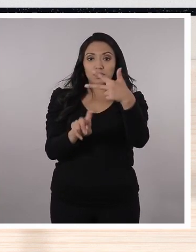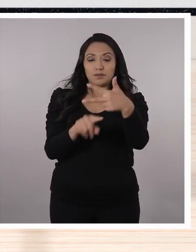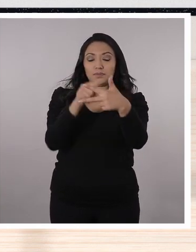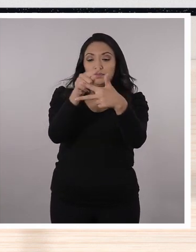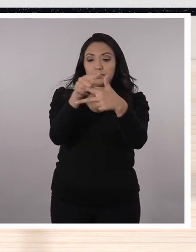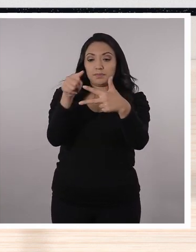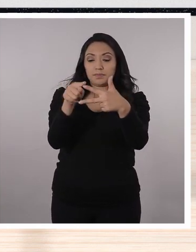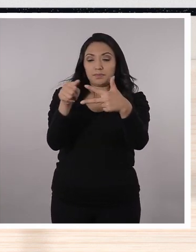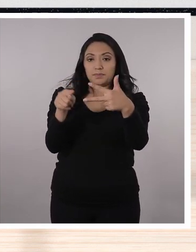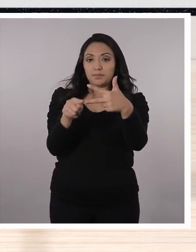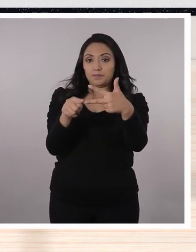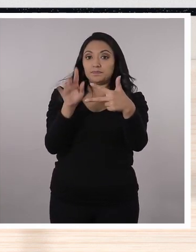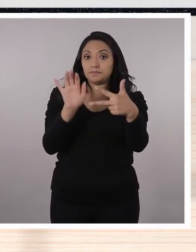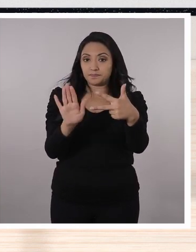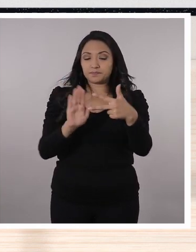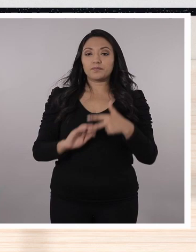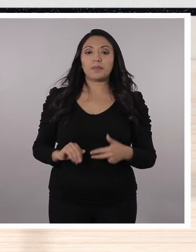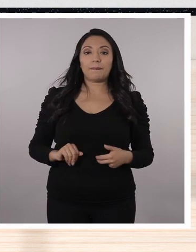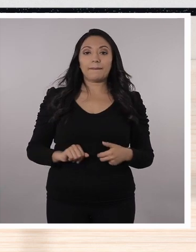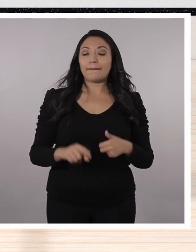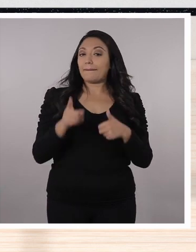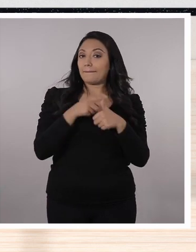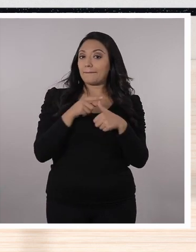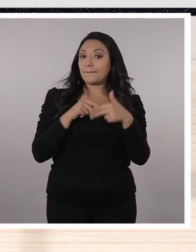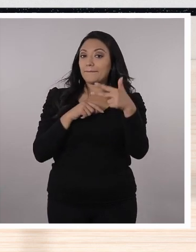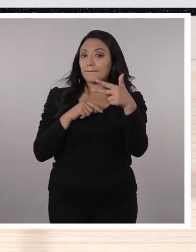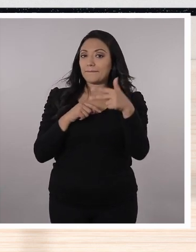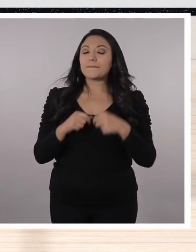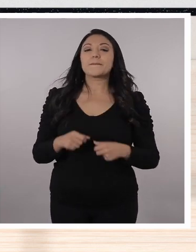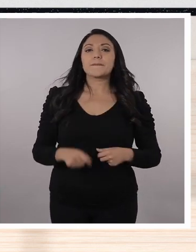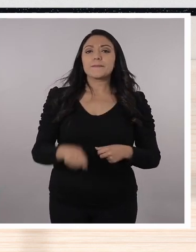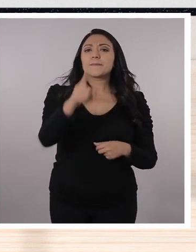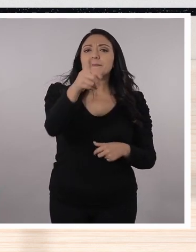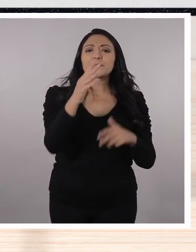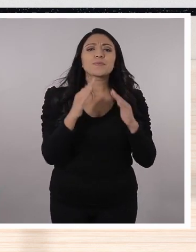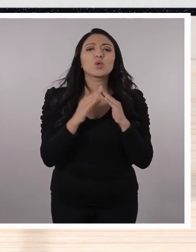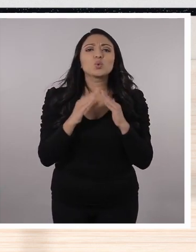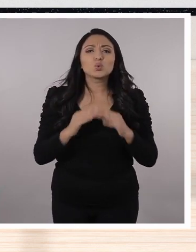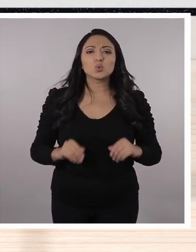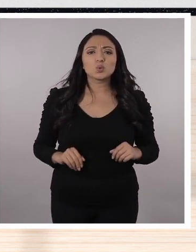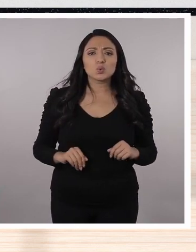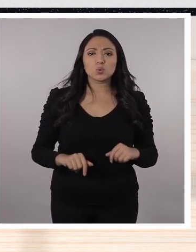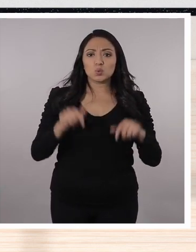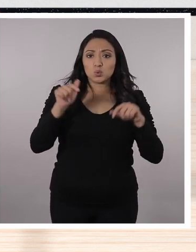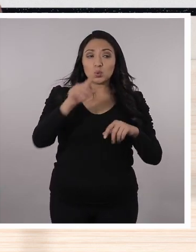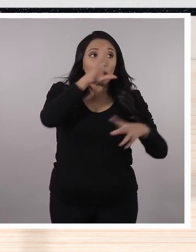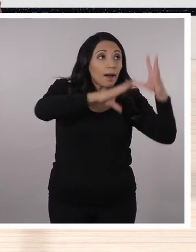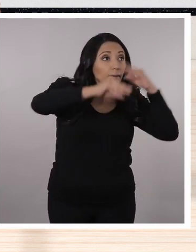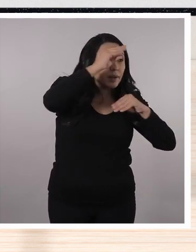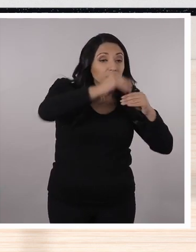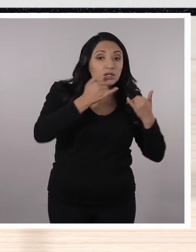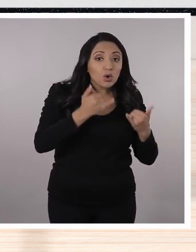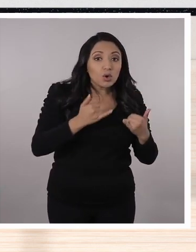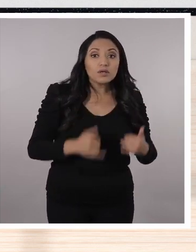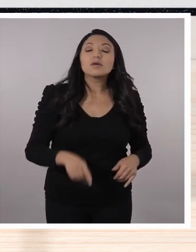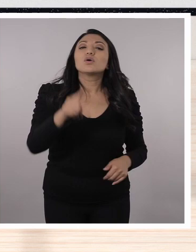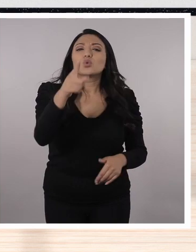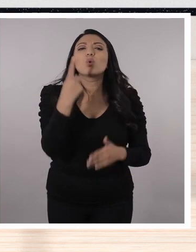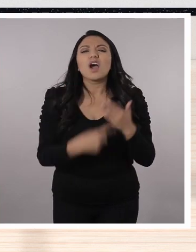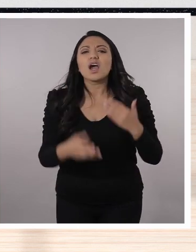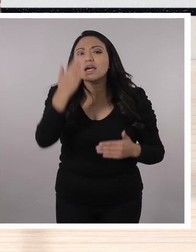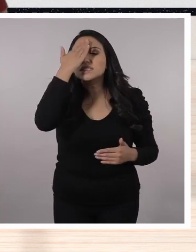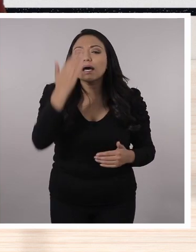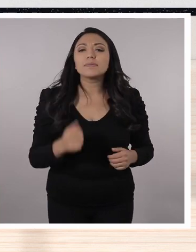guiar en esta clase, en esta rutina. Vamos con la primera. A ustedes en casa, con lo que hemos visto en clase,